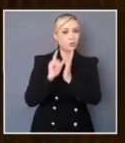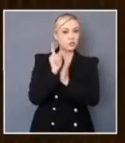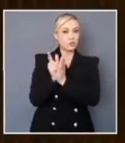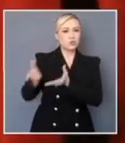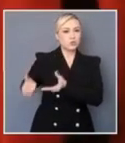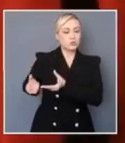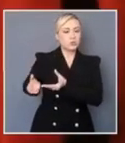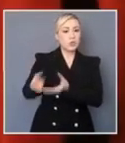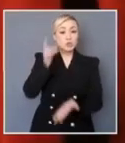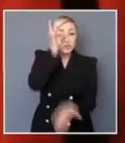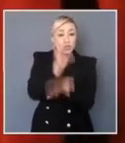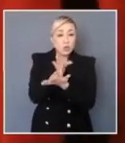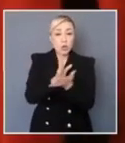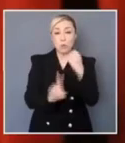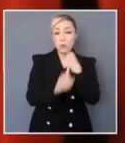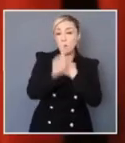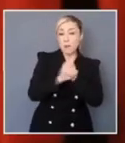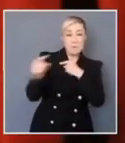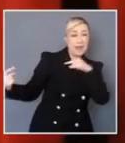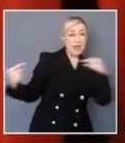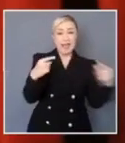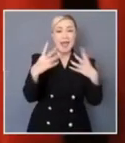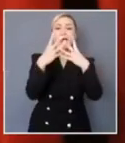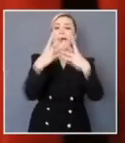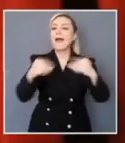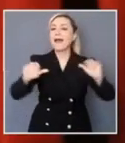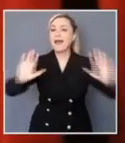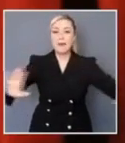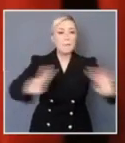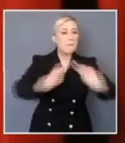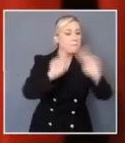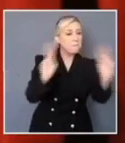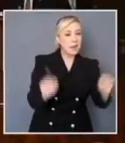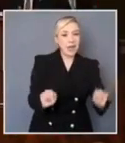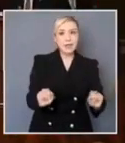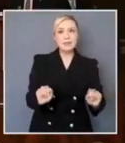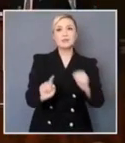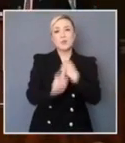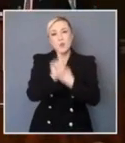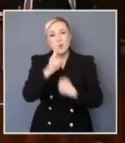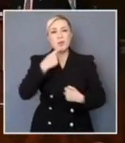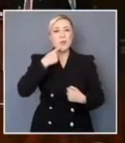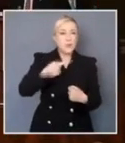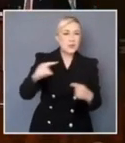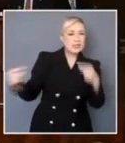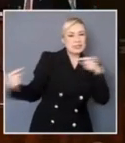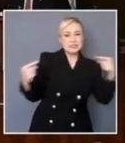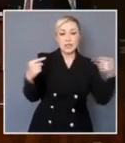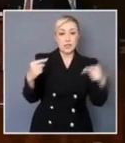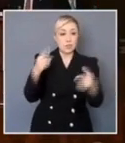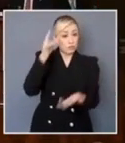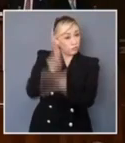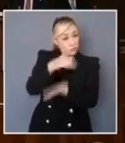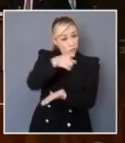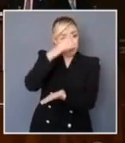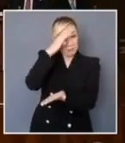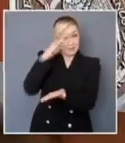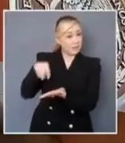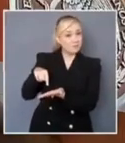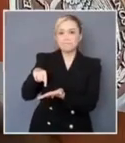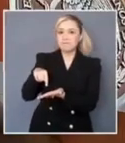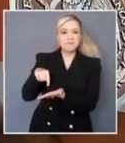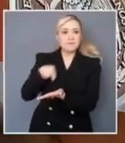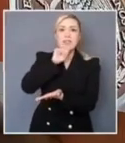controversias, no solo pacifica los conflictos, sino que también promueve